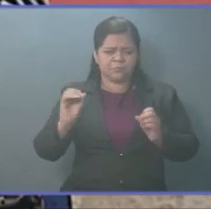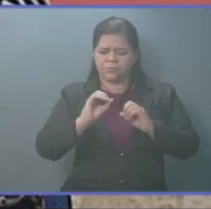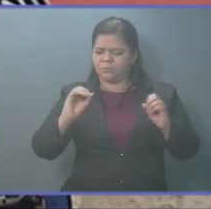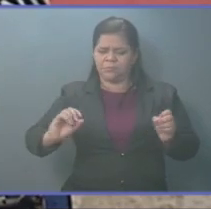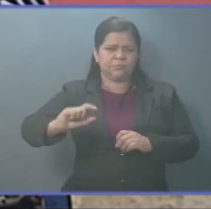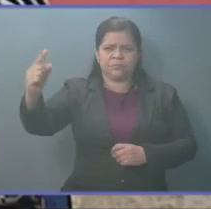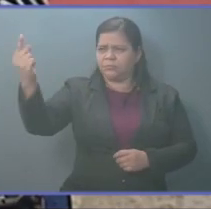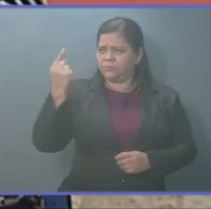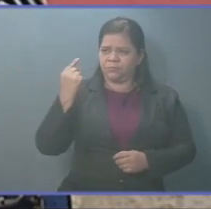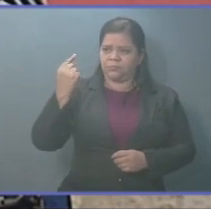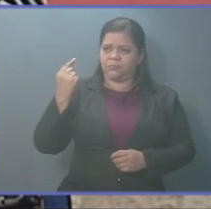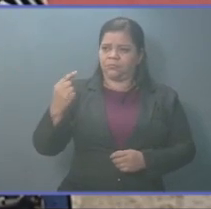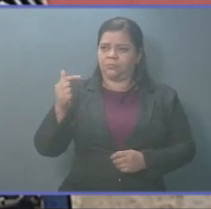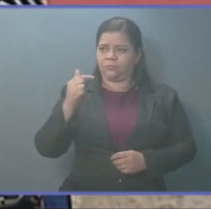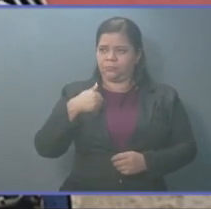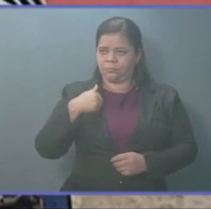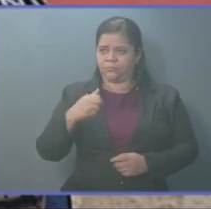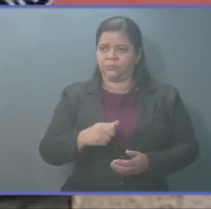ninguna orden a mí.